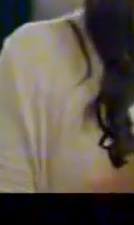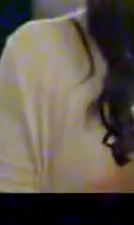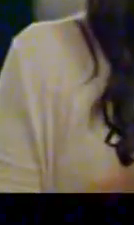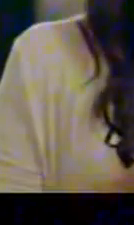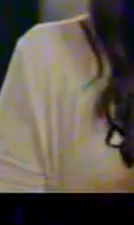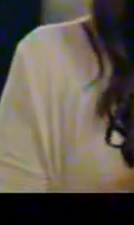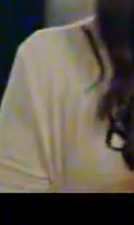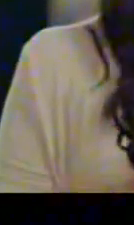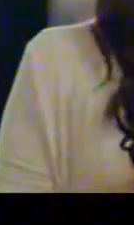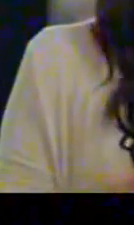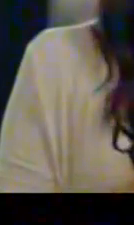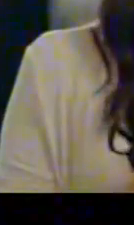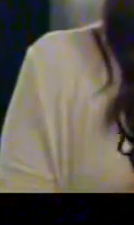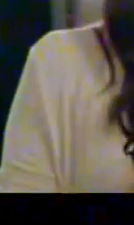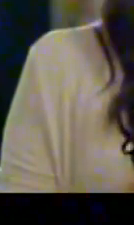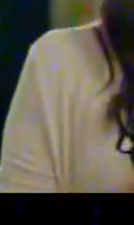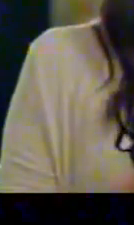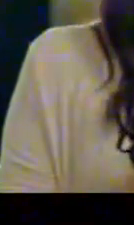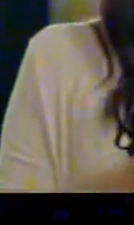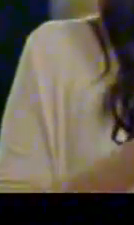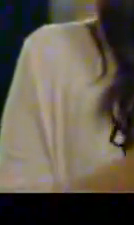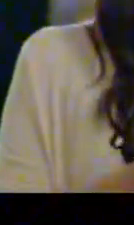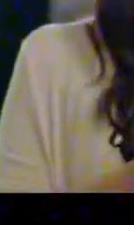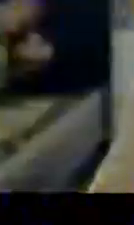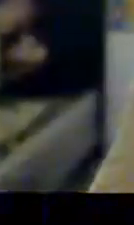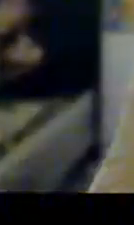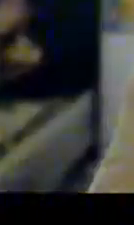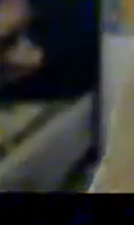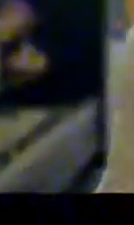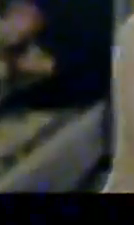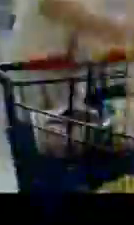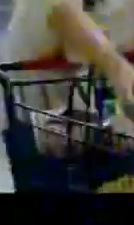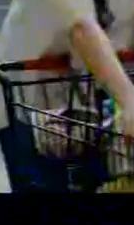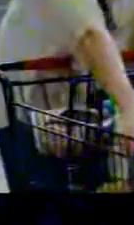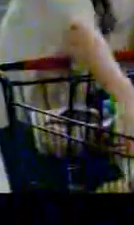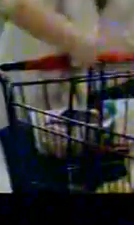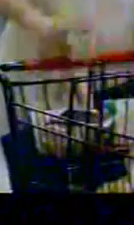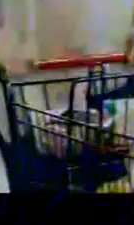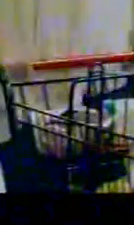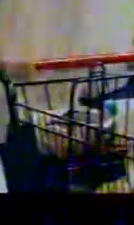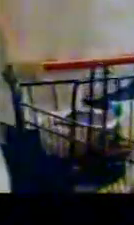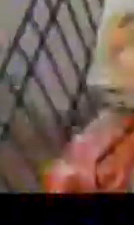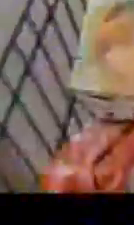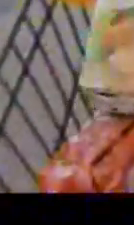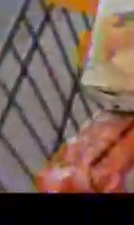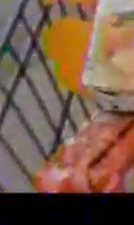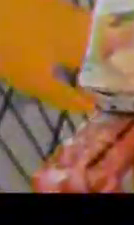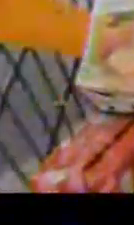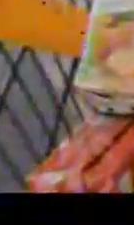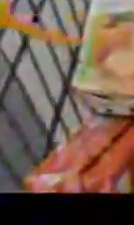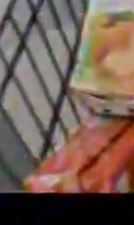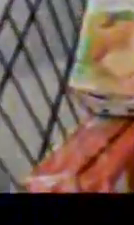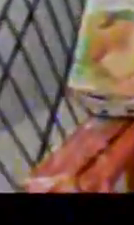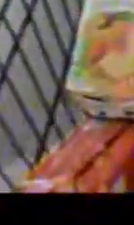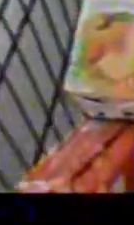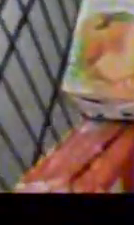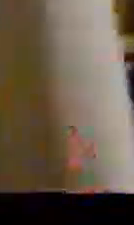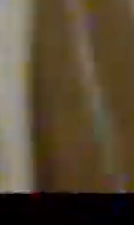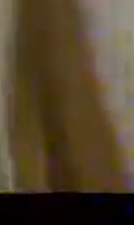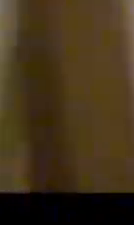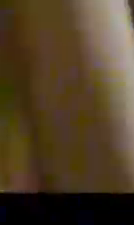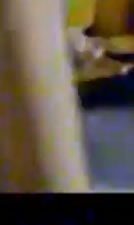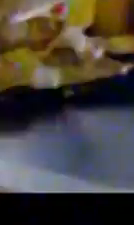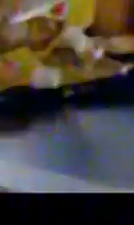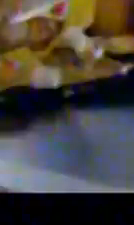Chicos, voy a llevarlos todos. Prueba los deliciosos pulp de durazno, manzana, mango y